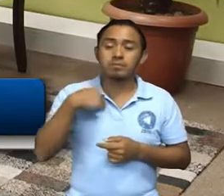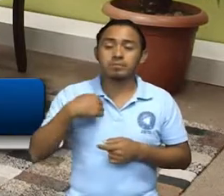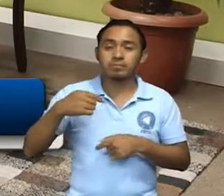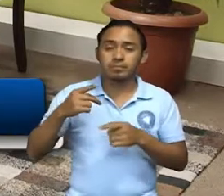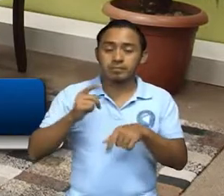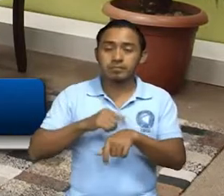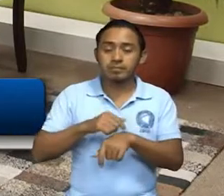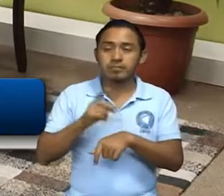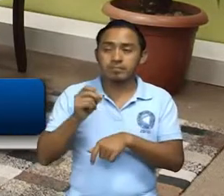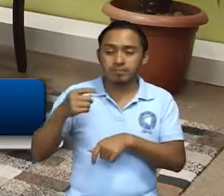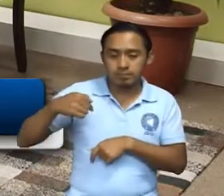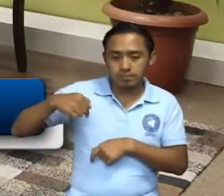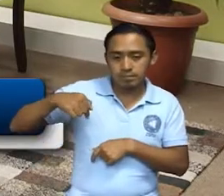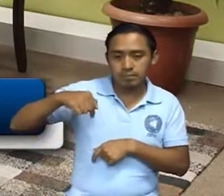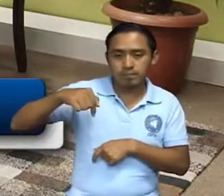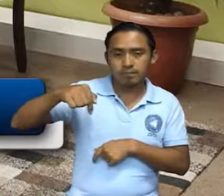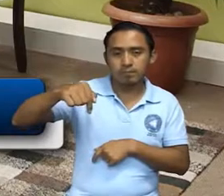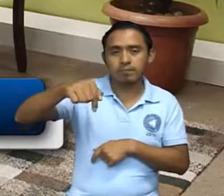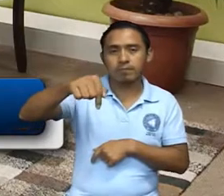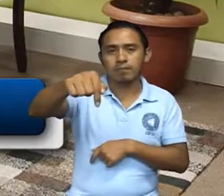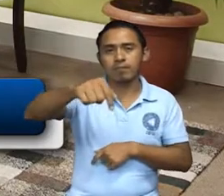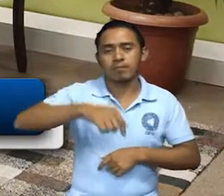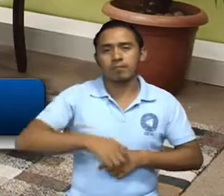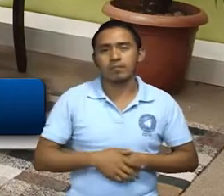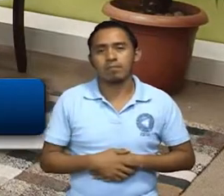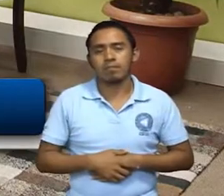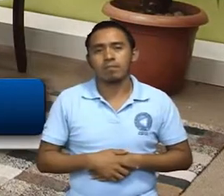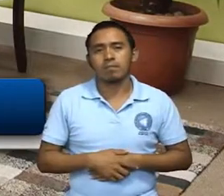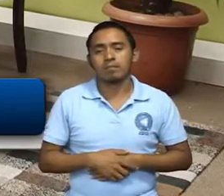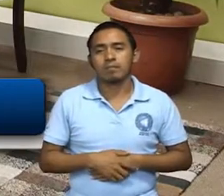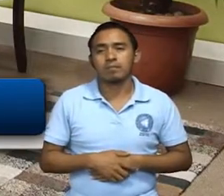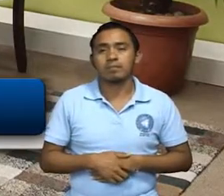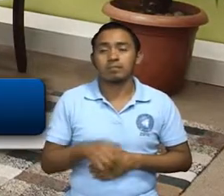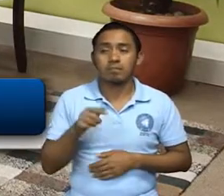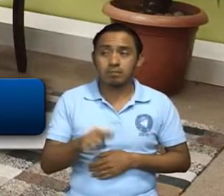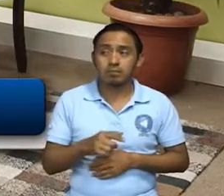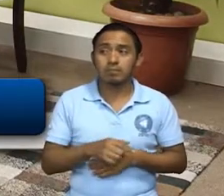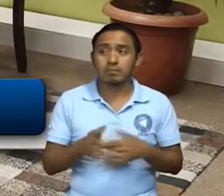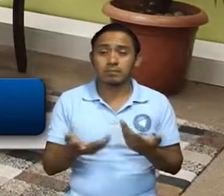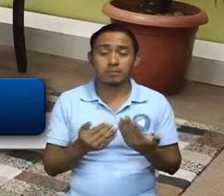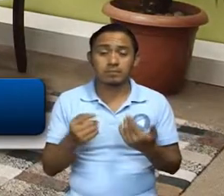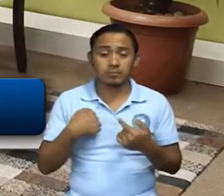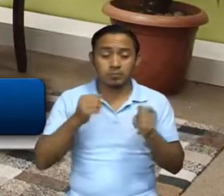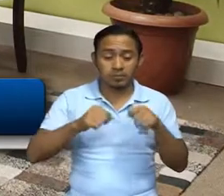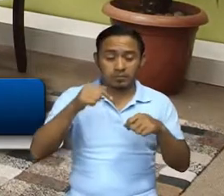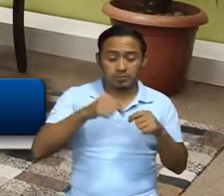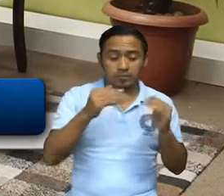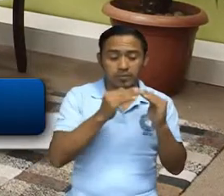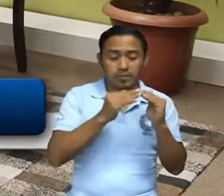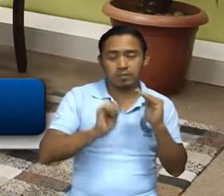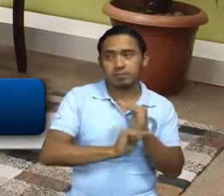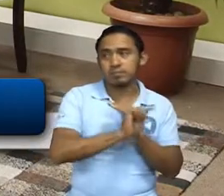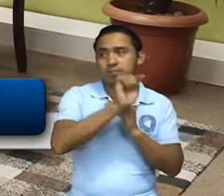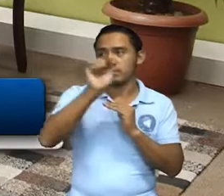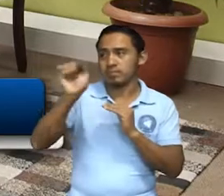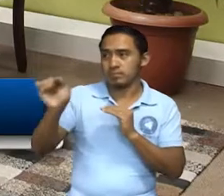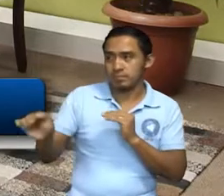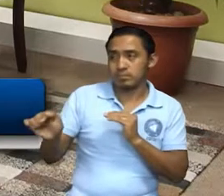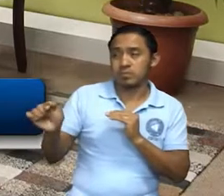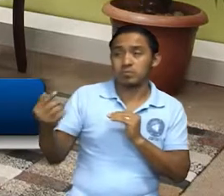destilada, ¿ya? Y te lo aplicas aquí. Y eso es más que todo para hacer el traslado. Jamás lo hagas como